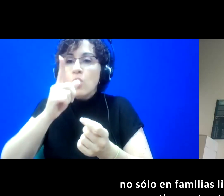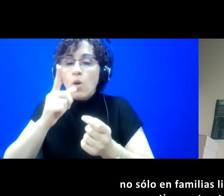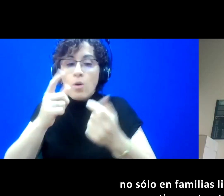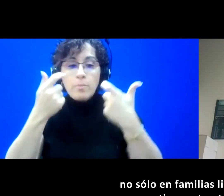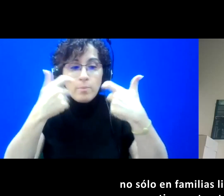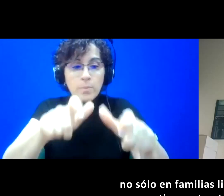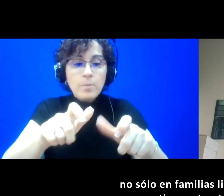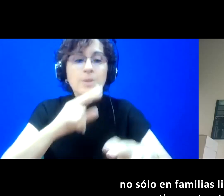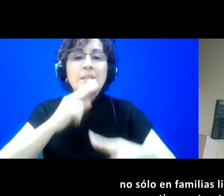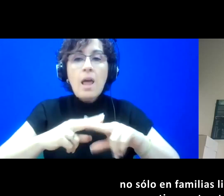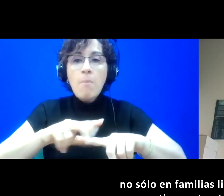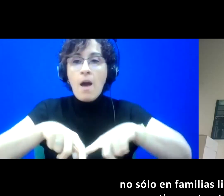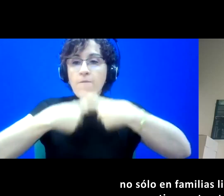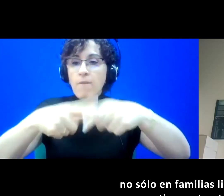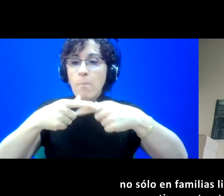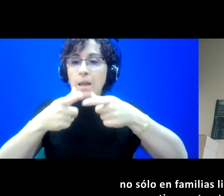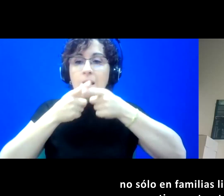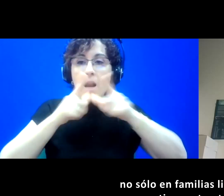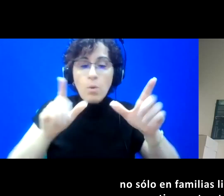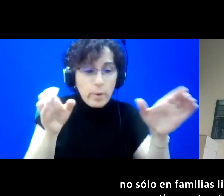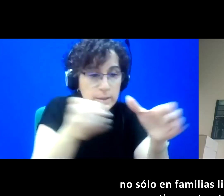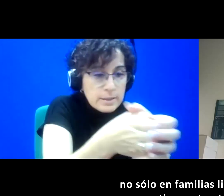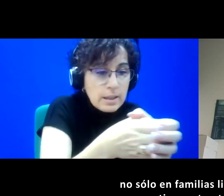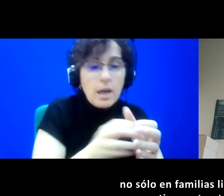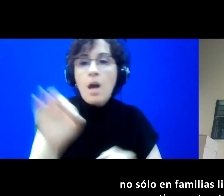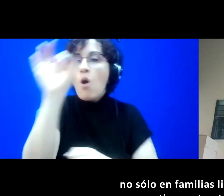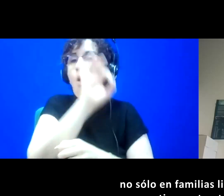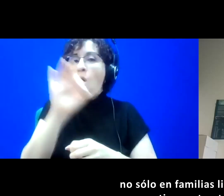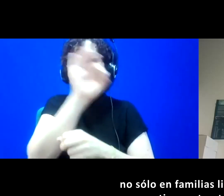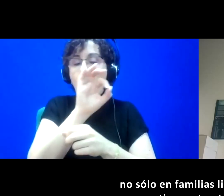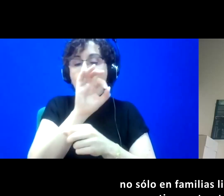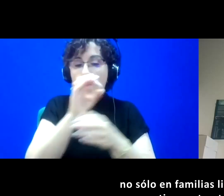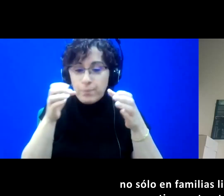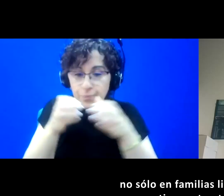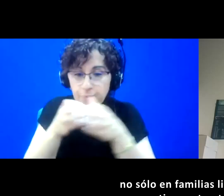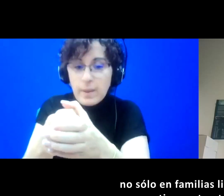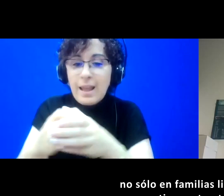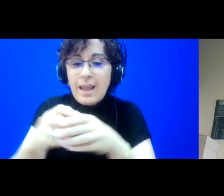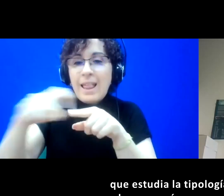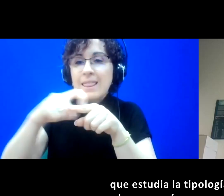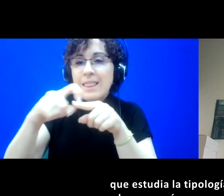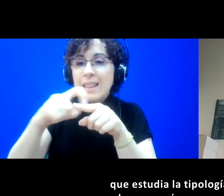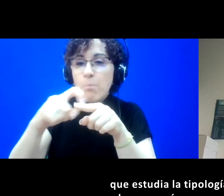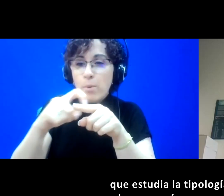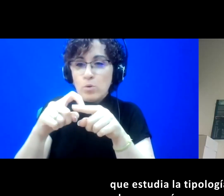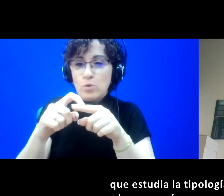lingüísticas, en tipos estructurales, que estudia la tipología